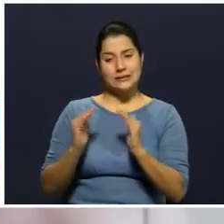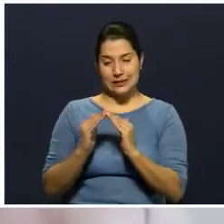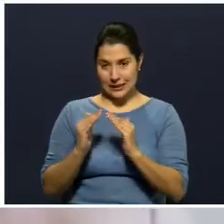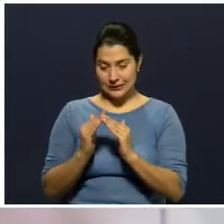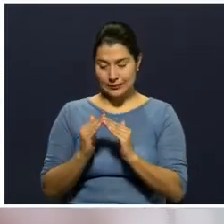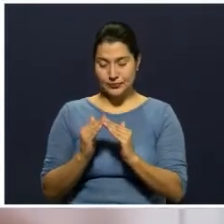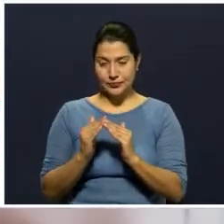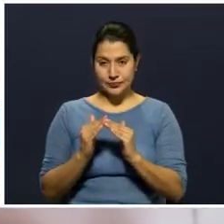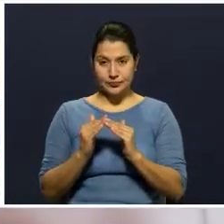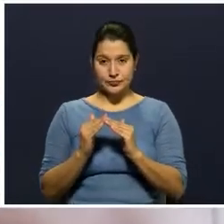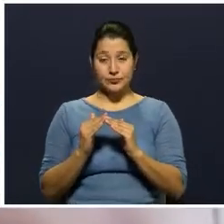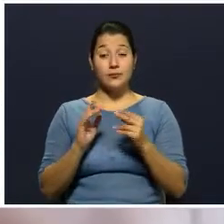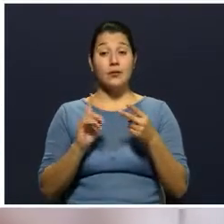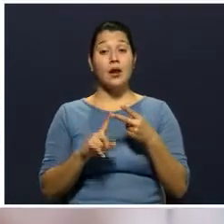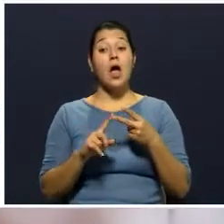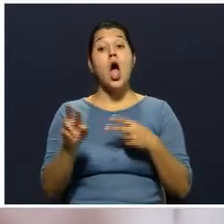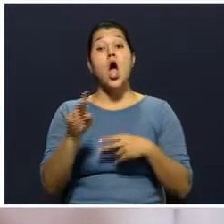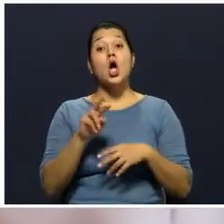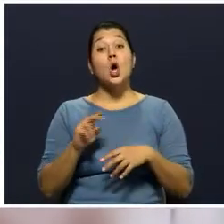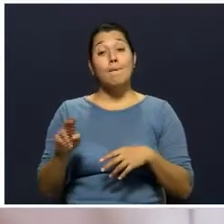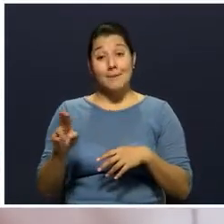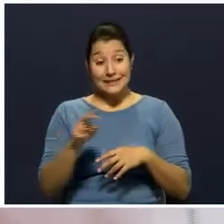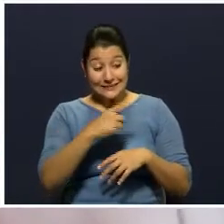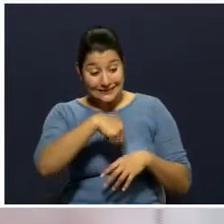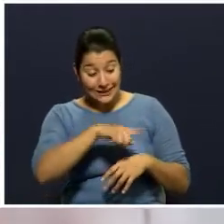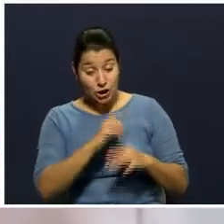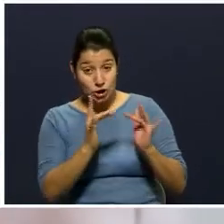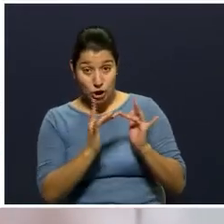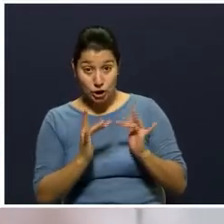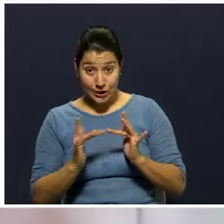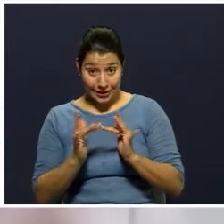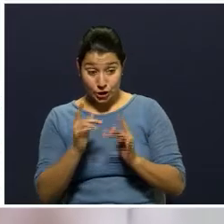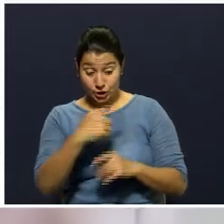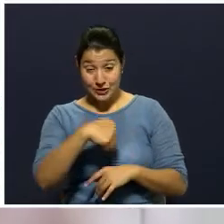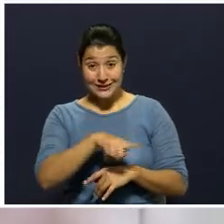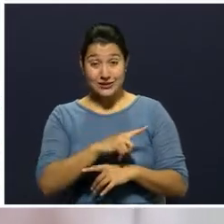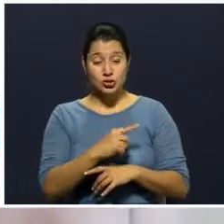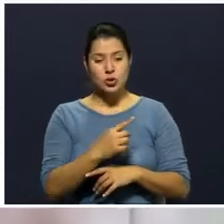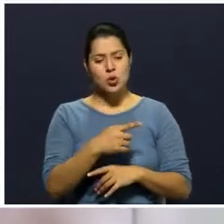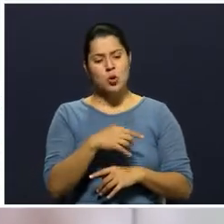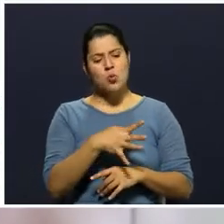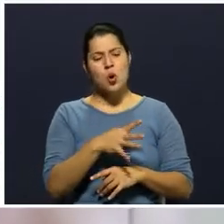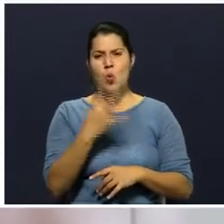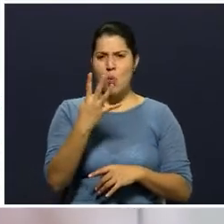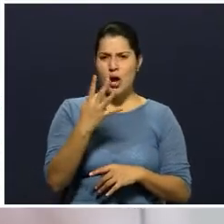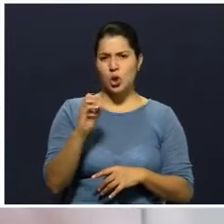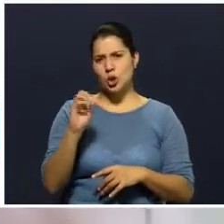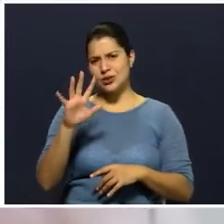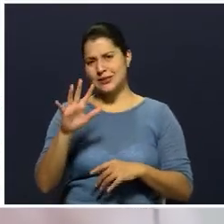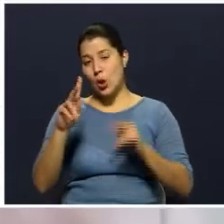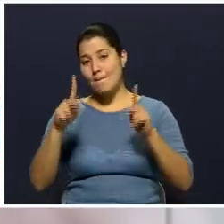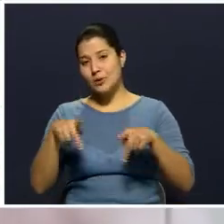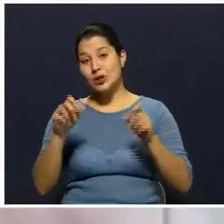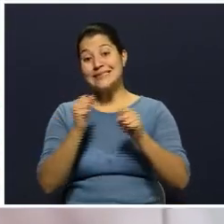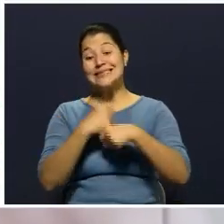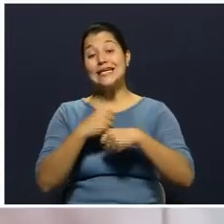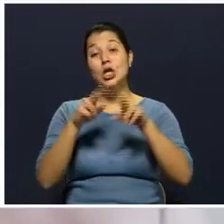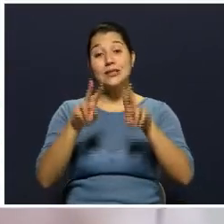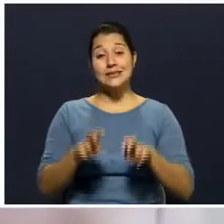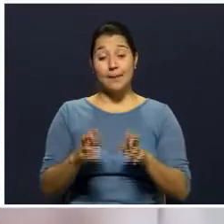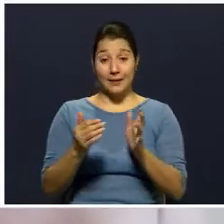caso positivo. Los compañeros que salieron, que tuvieron contacto directo con él, unas 4 o 5 personas, a ellos se les hicieron las